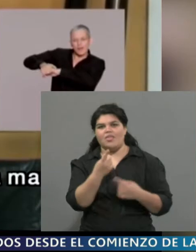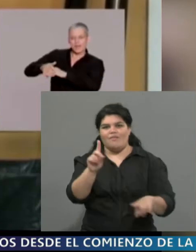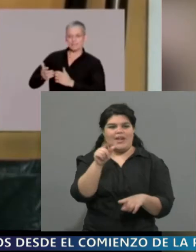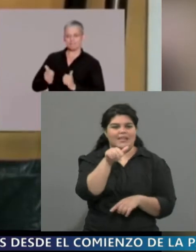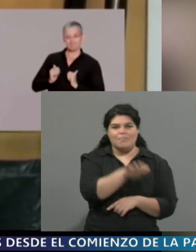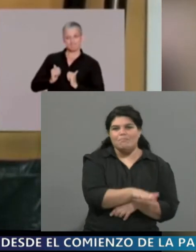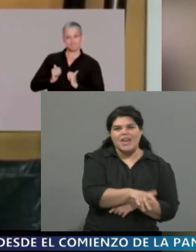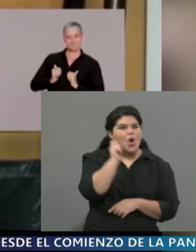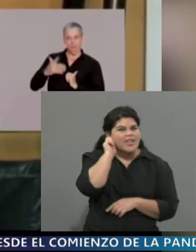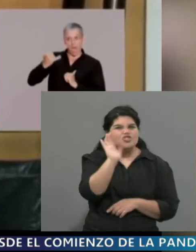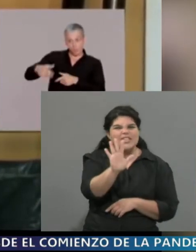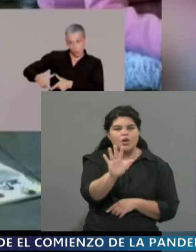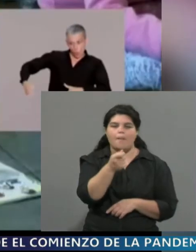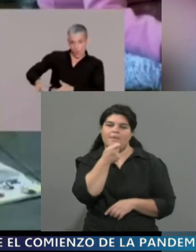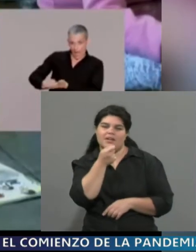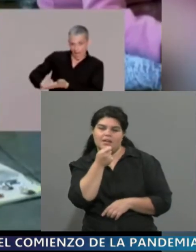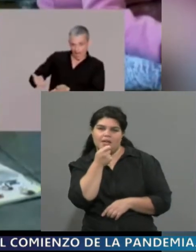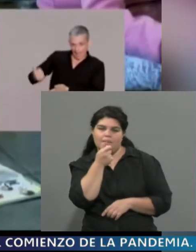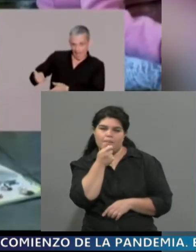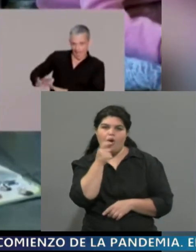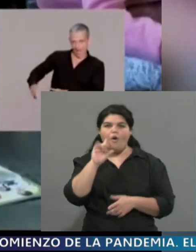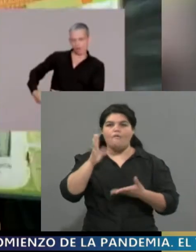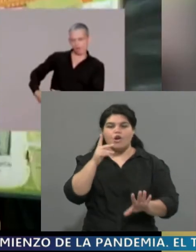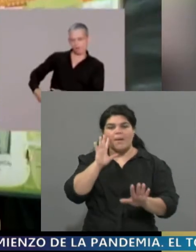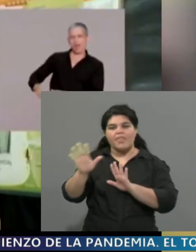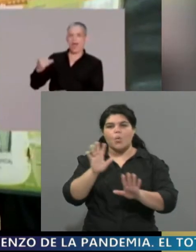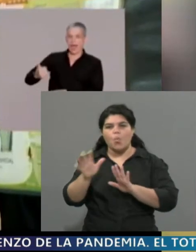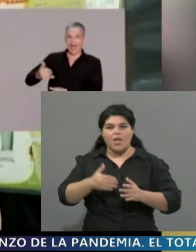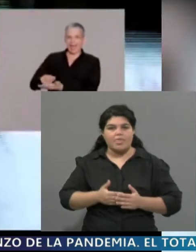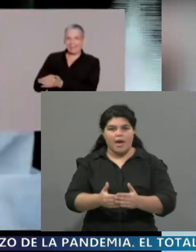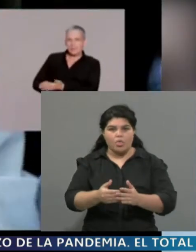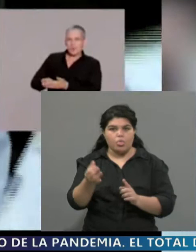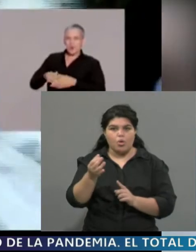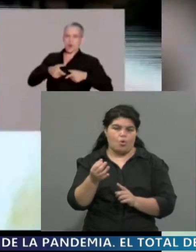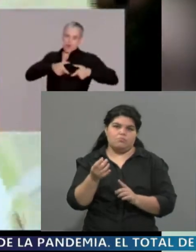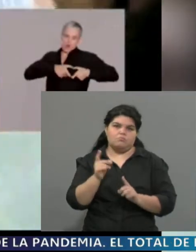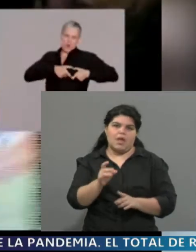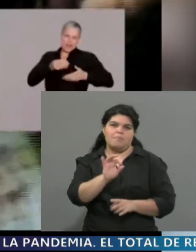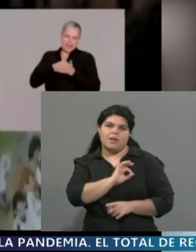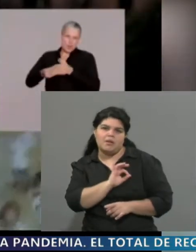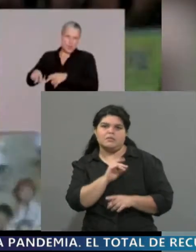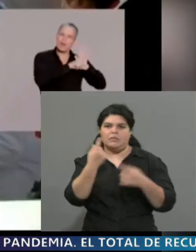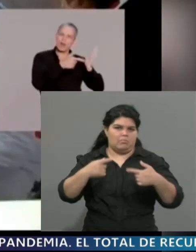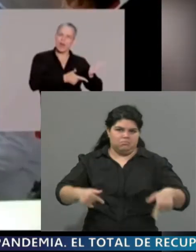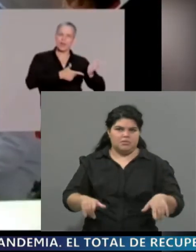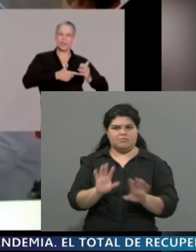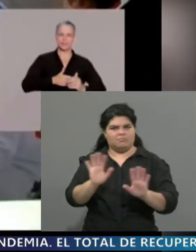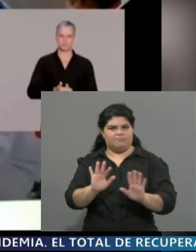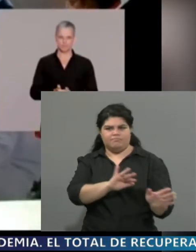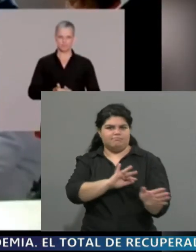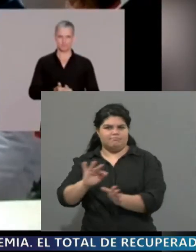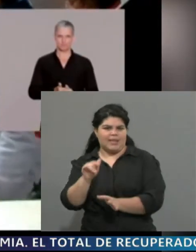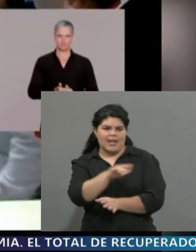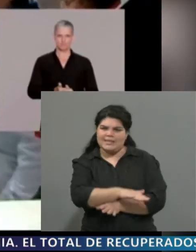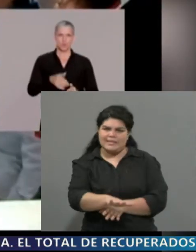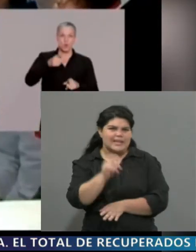años no se habla, no sé, de anticoncepción, pero sí se puede, por ejemplo, de hablar del cuidado del cuerpo, del respeto de las personas, del espacio